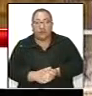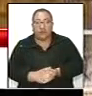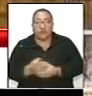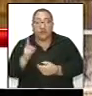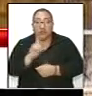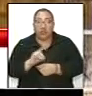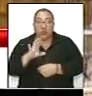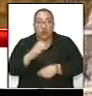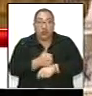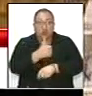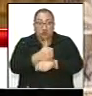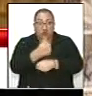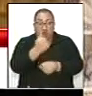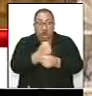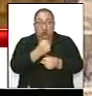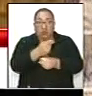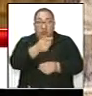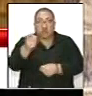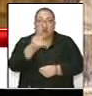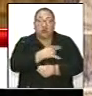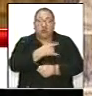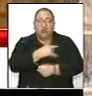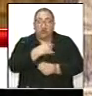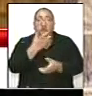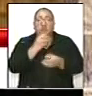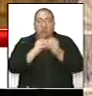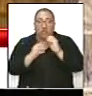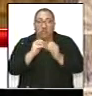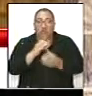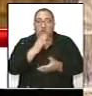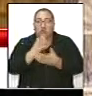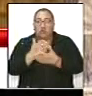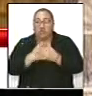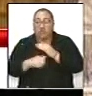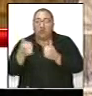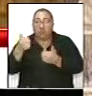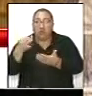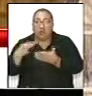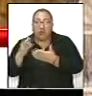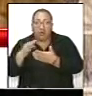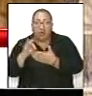su autonomía logren resolver los problemas vinculados a la calidad.